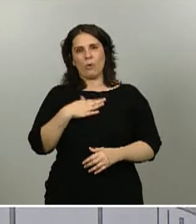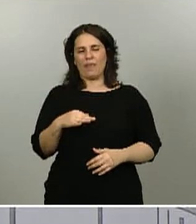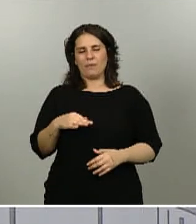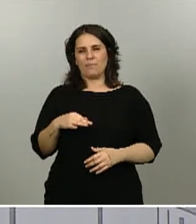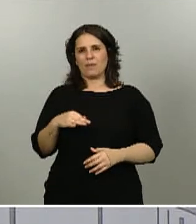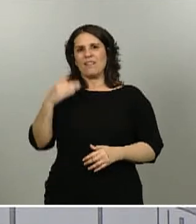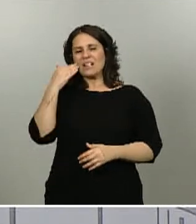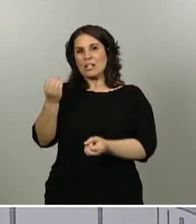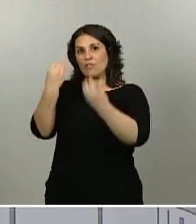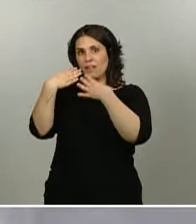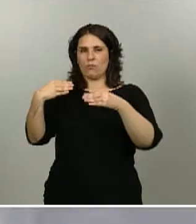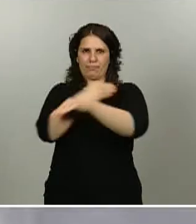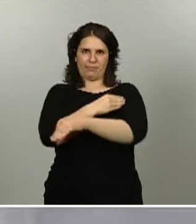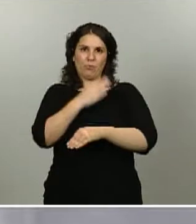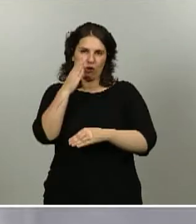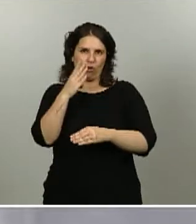coinciden.